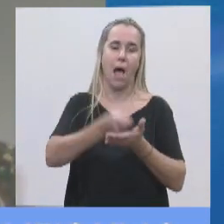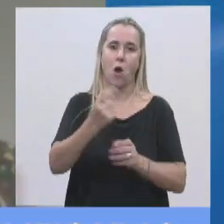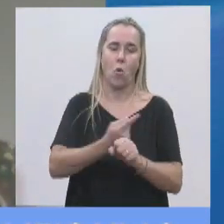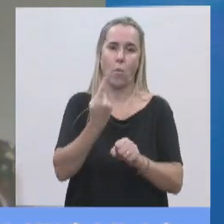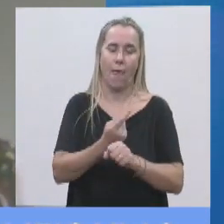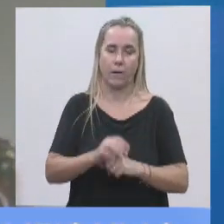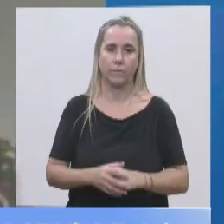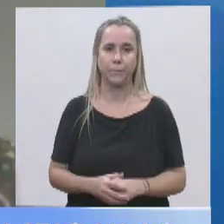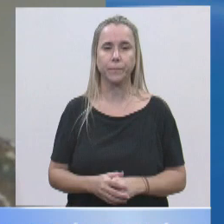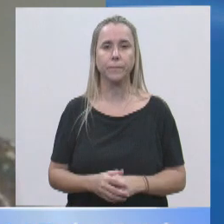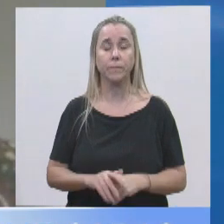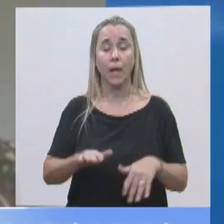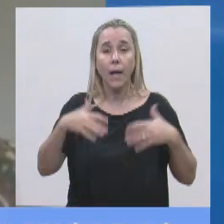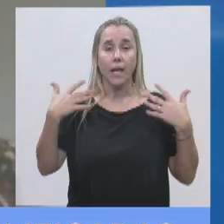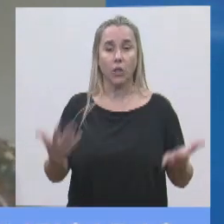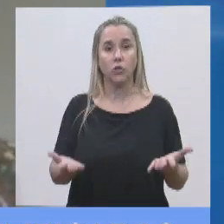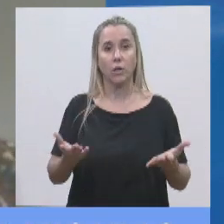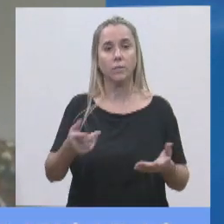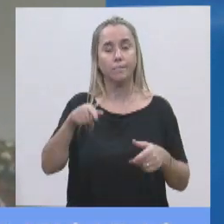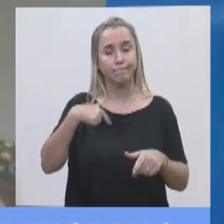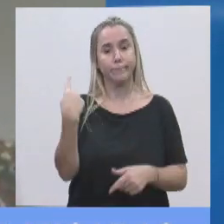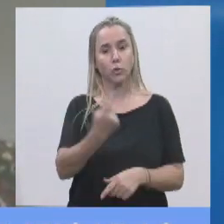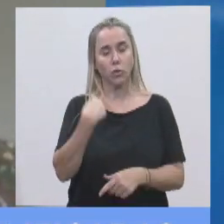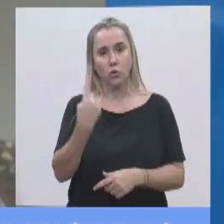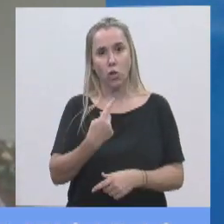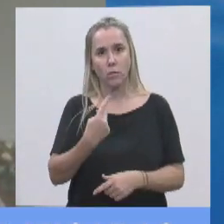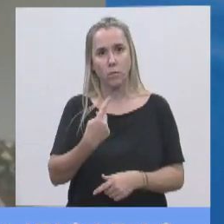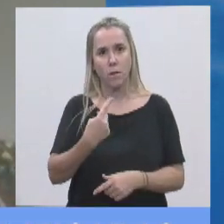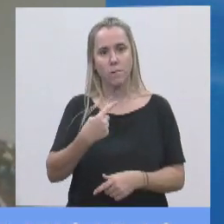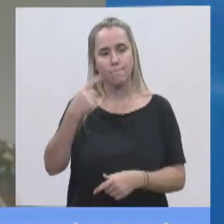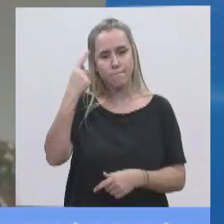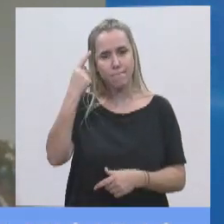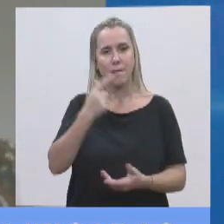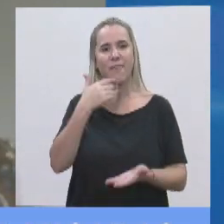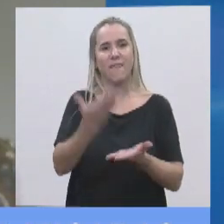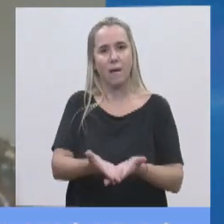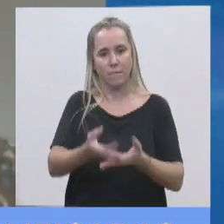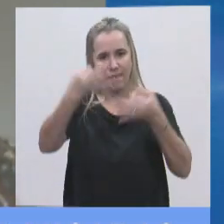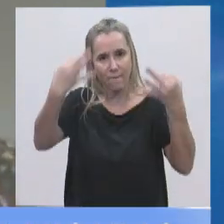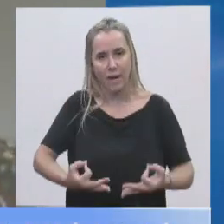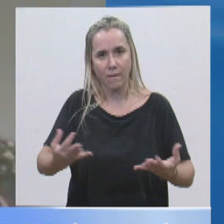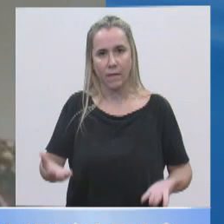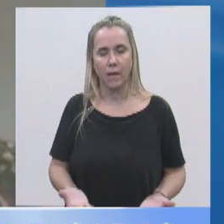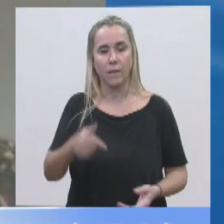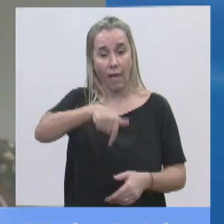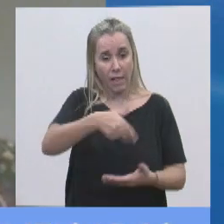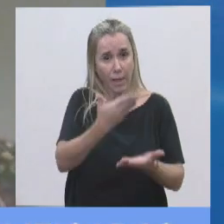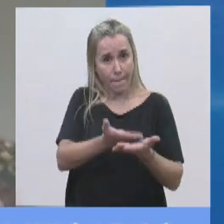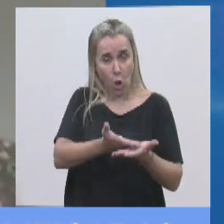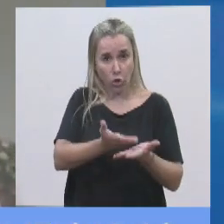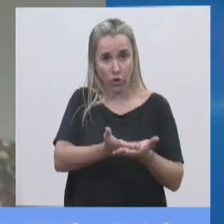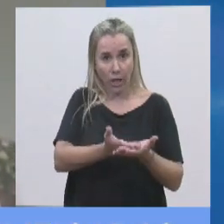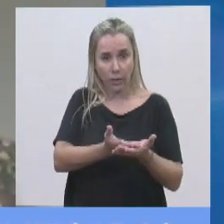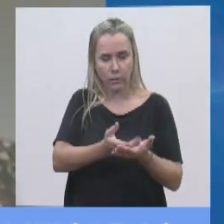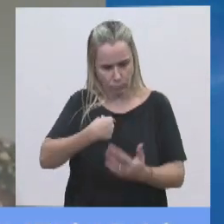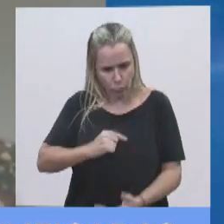afrontar. Entonces tenemos que poner todo sobre la mesa. Este proyecto,